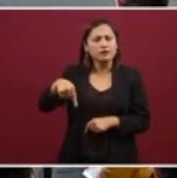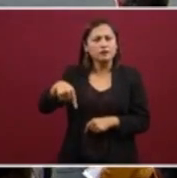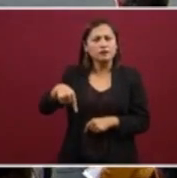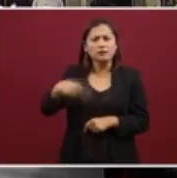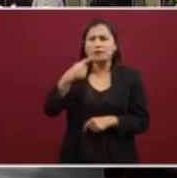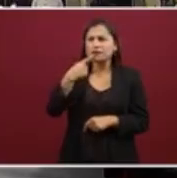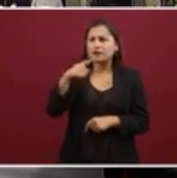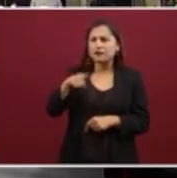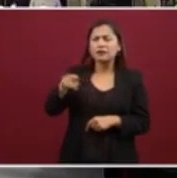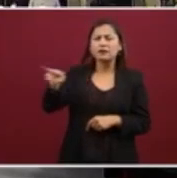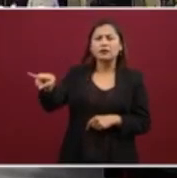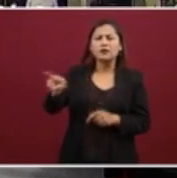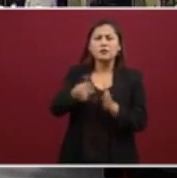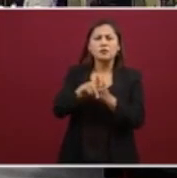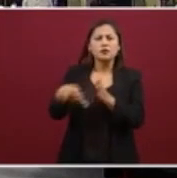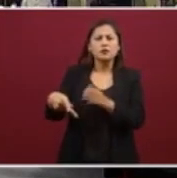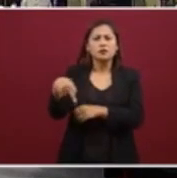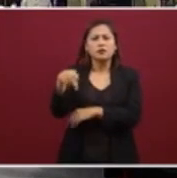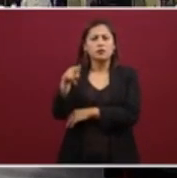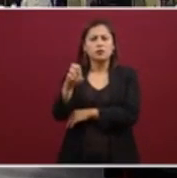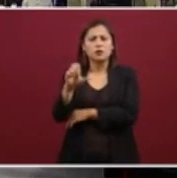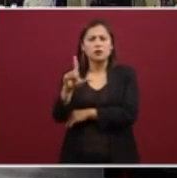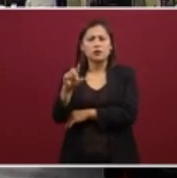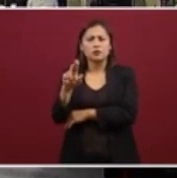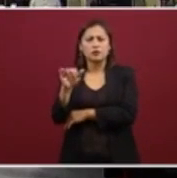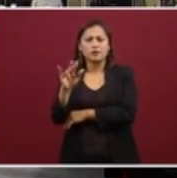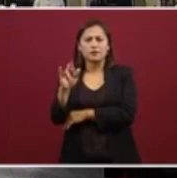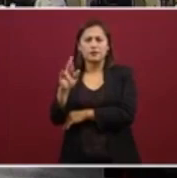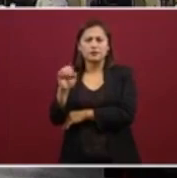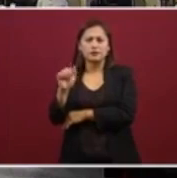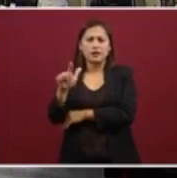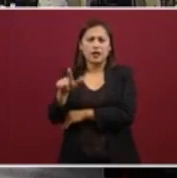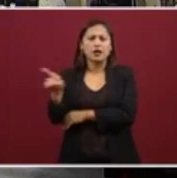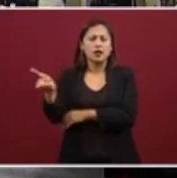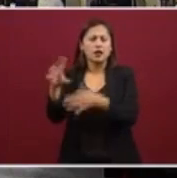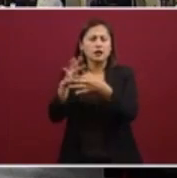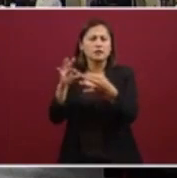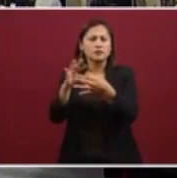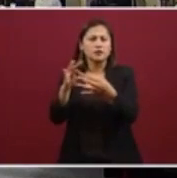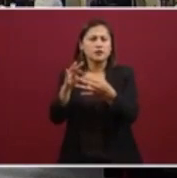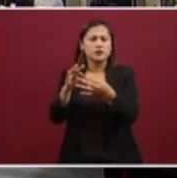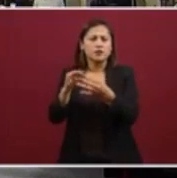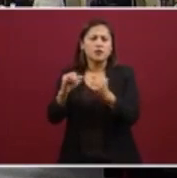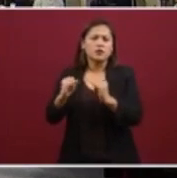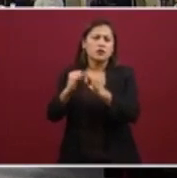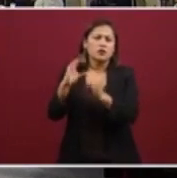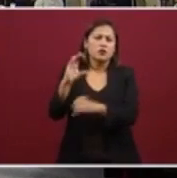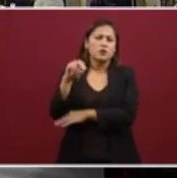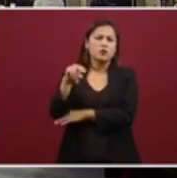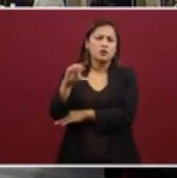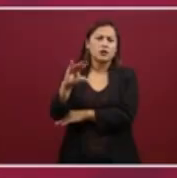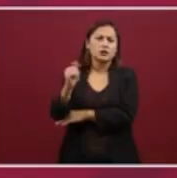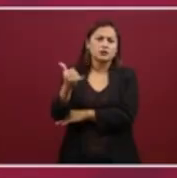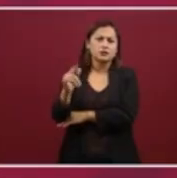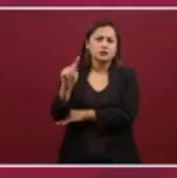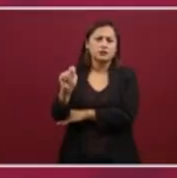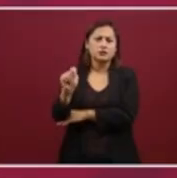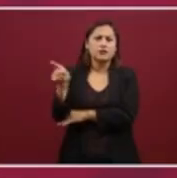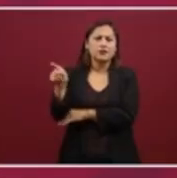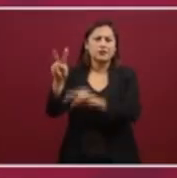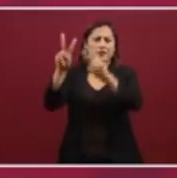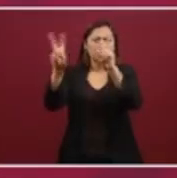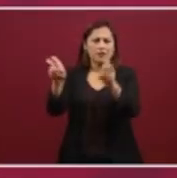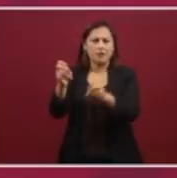Universal dio a conocer algo sobre el CONACYT, sobre alimentos del CONACYT,